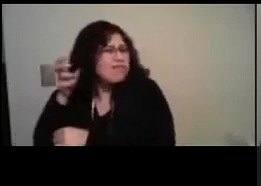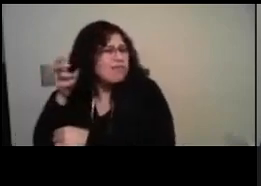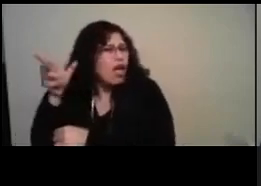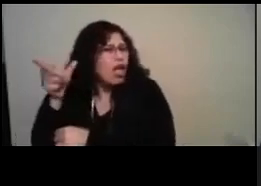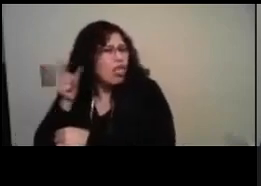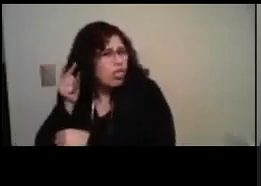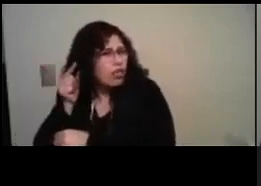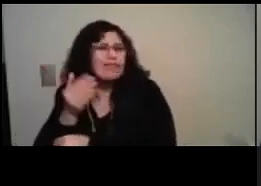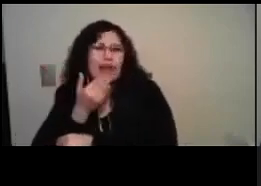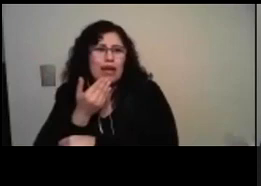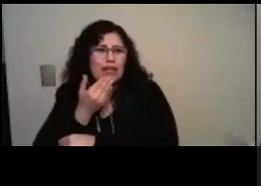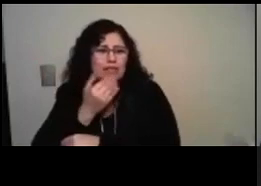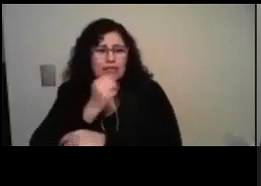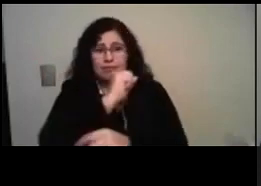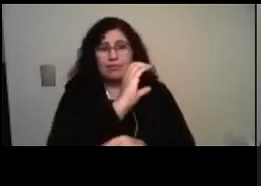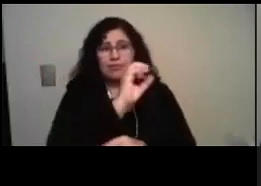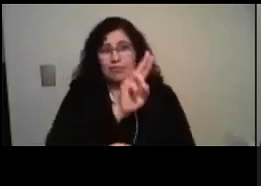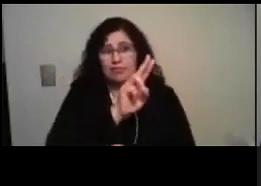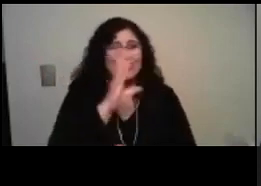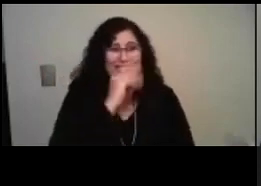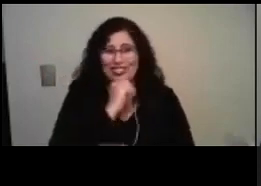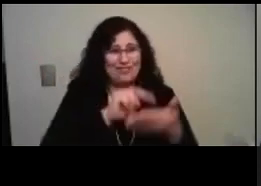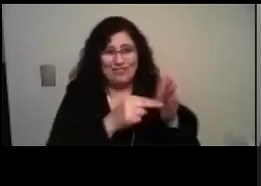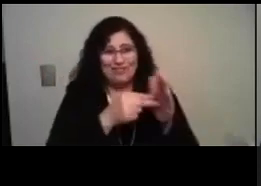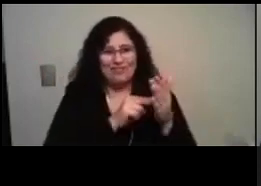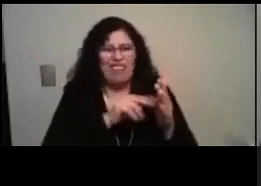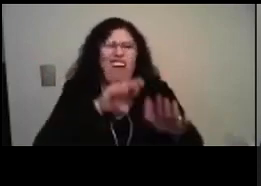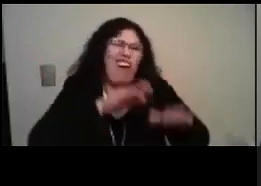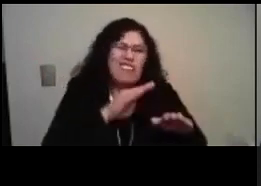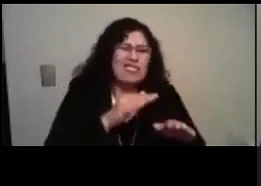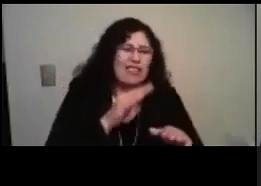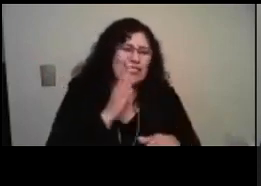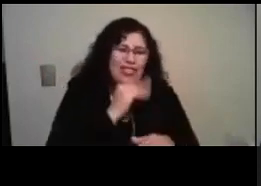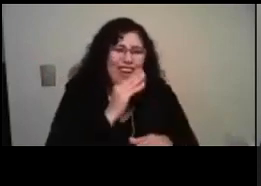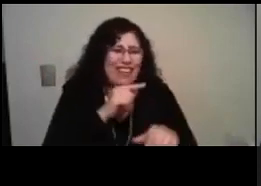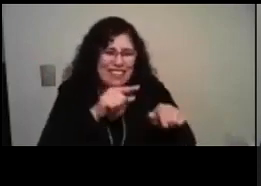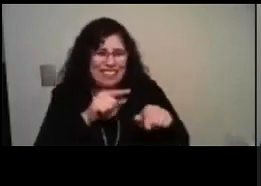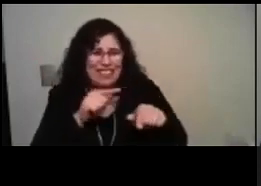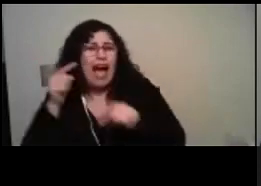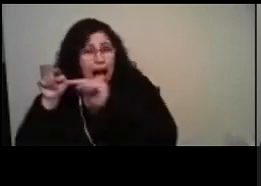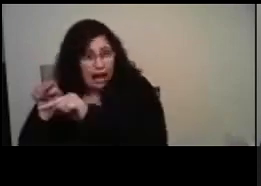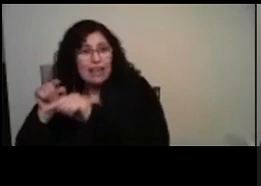los accidentes cerebrovasculares, ¿ok? O sea, que pasa, pero que es mucho menos probable.